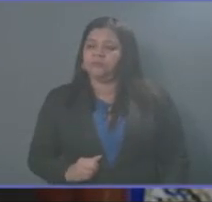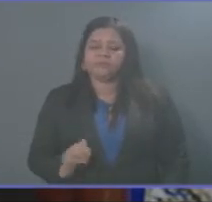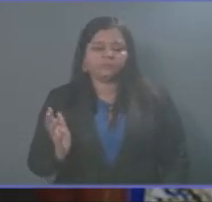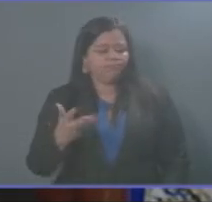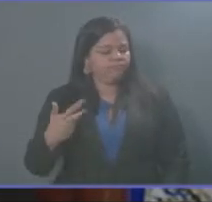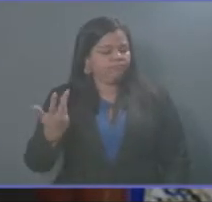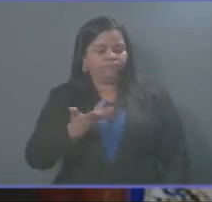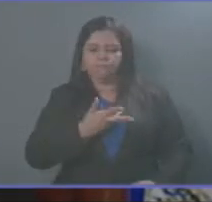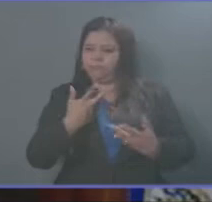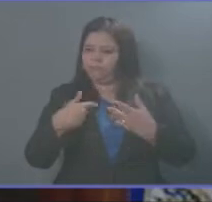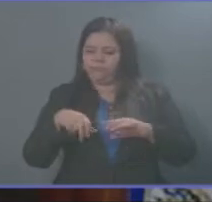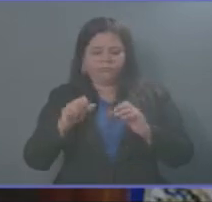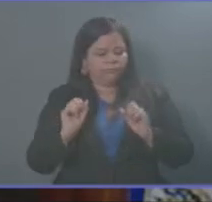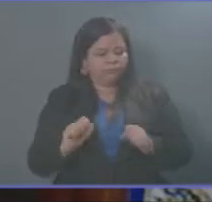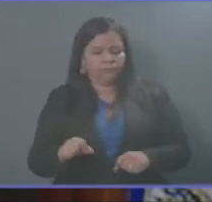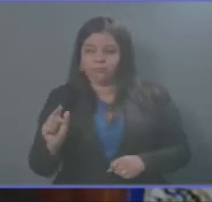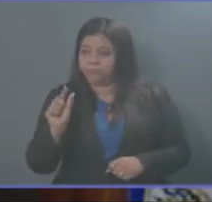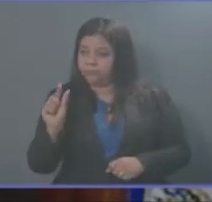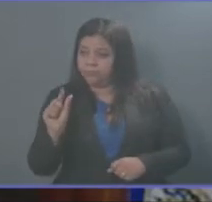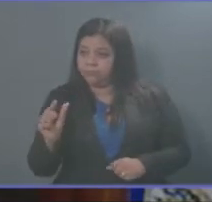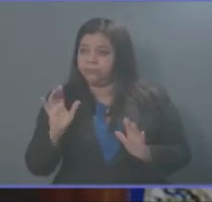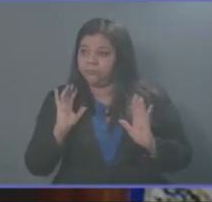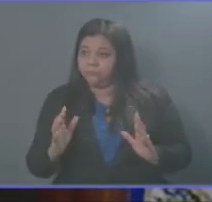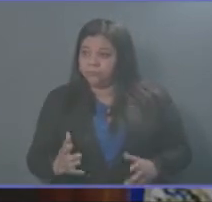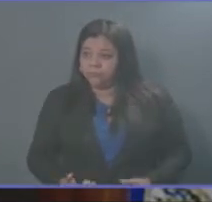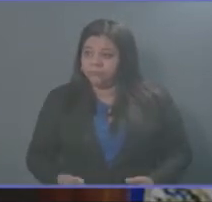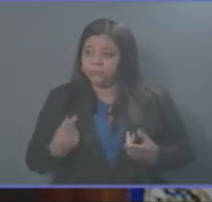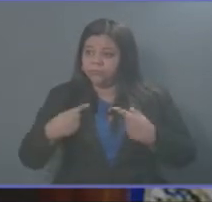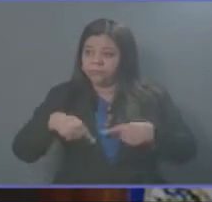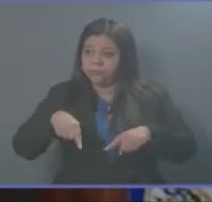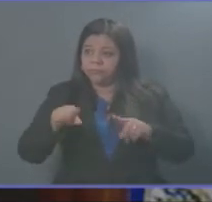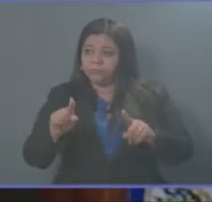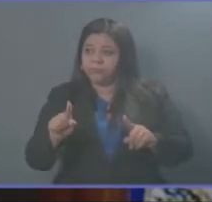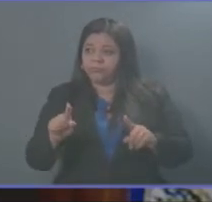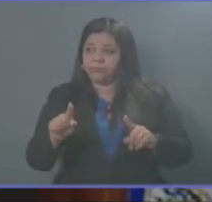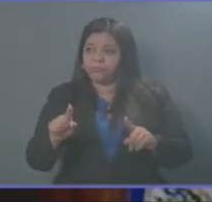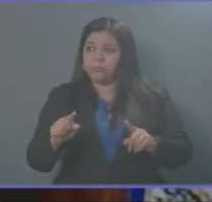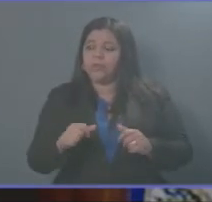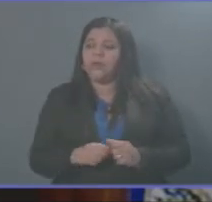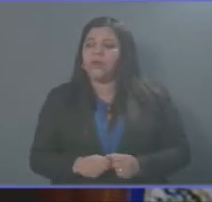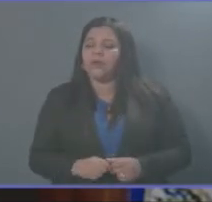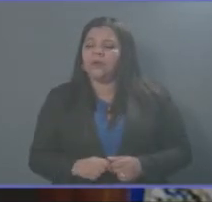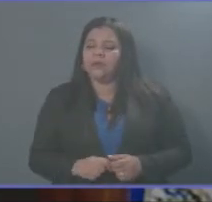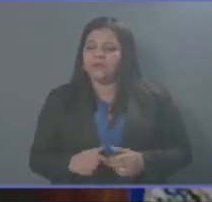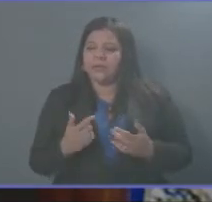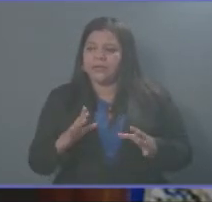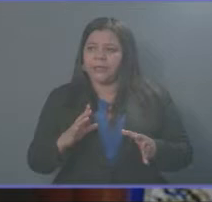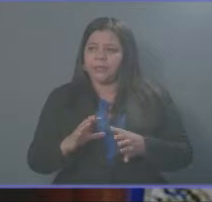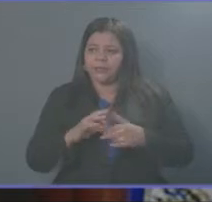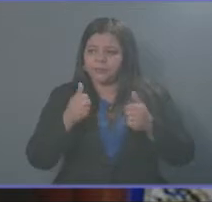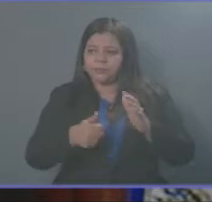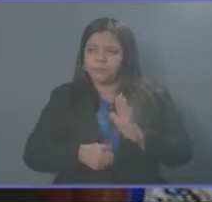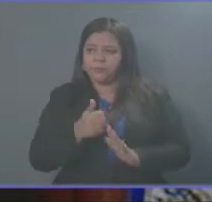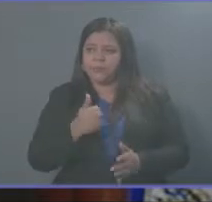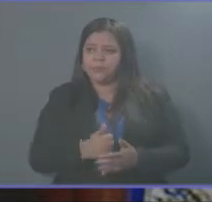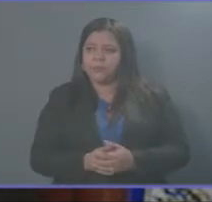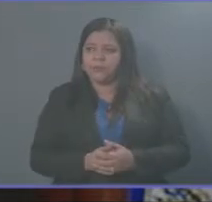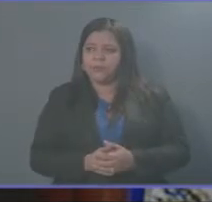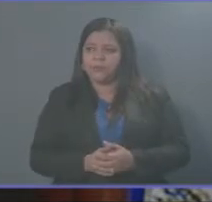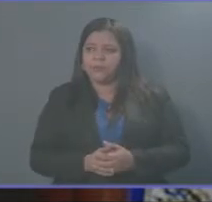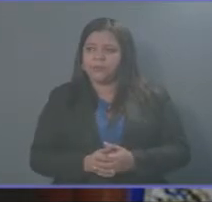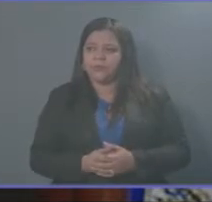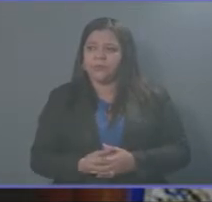podemos permitir de que este gobierno continúe manipulando de esa forma las pensiones. Si